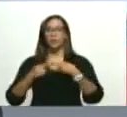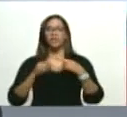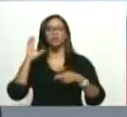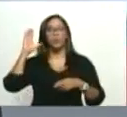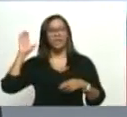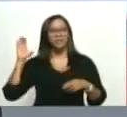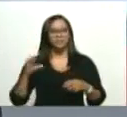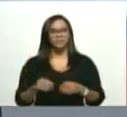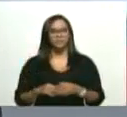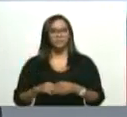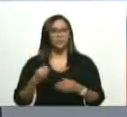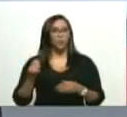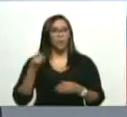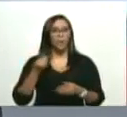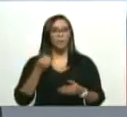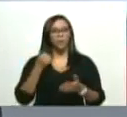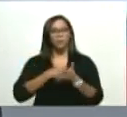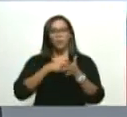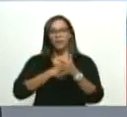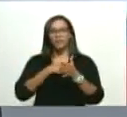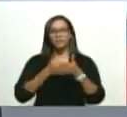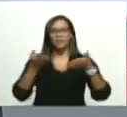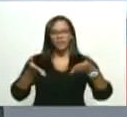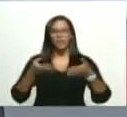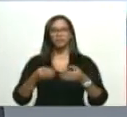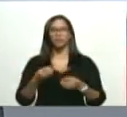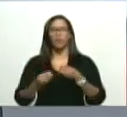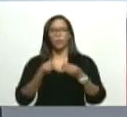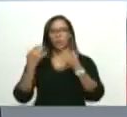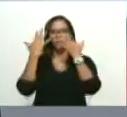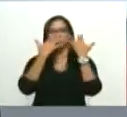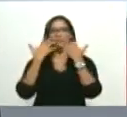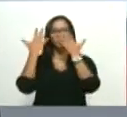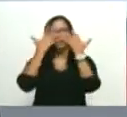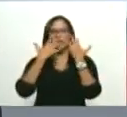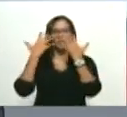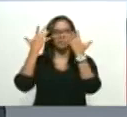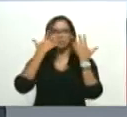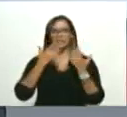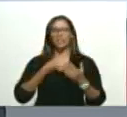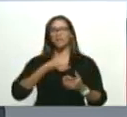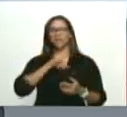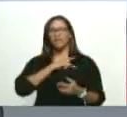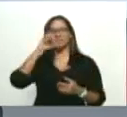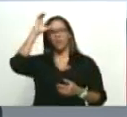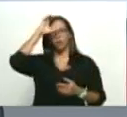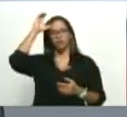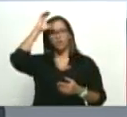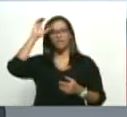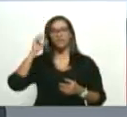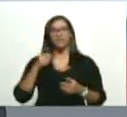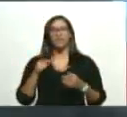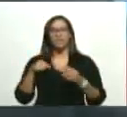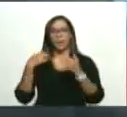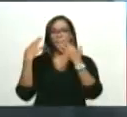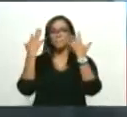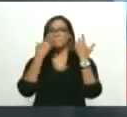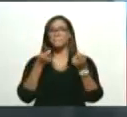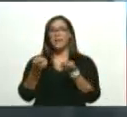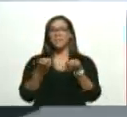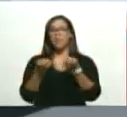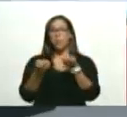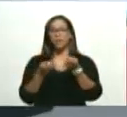países. ¿Cómo combatir esto? ¿Cómo combatir esta alienación, esta falsa conciencia, esta manipulación de las